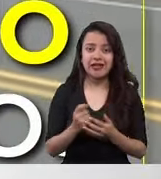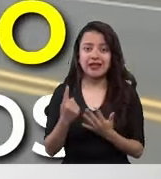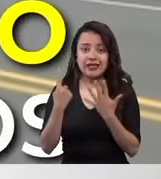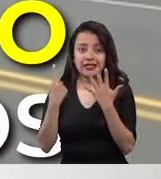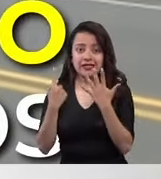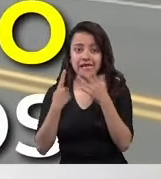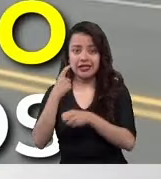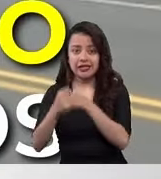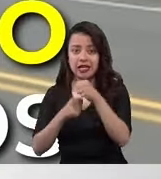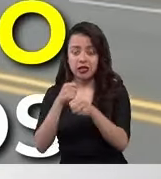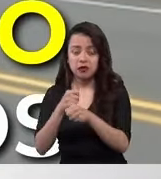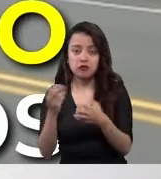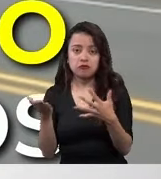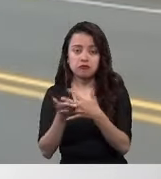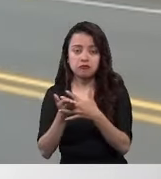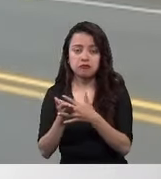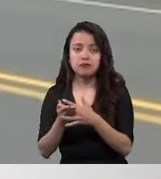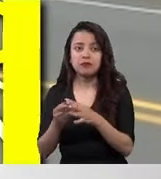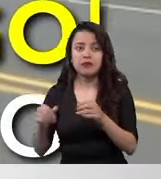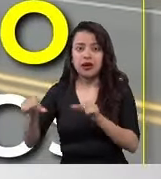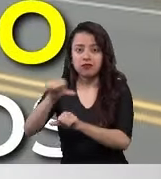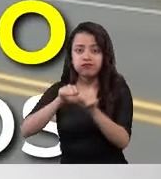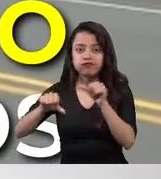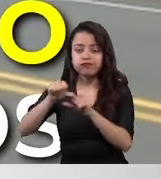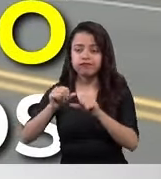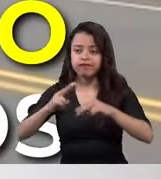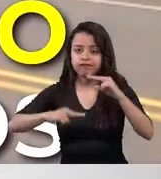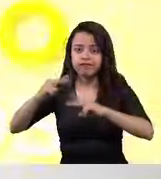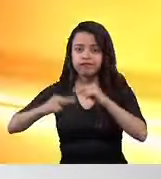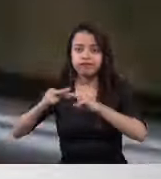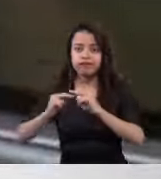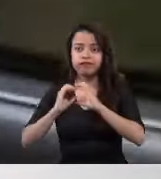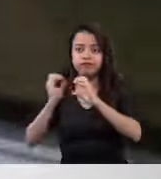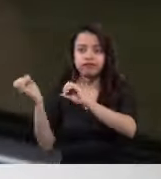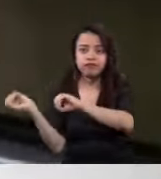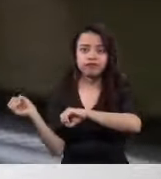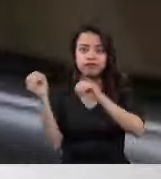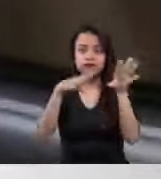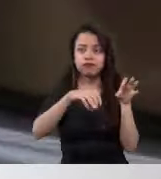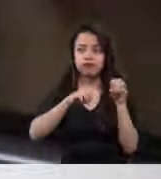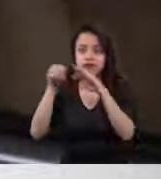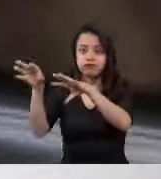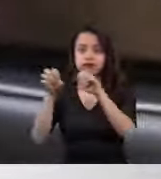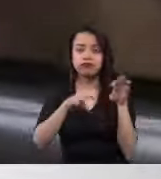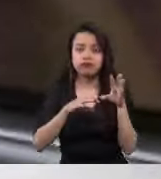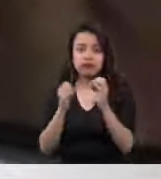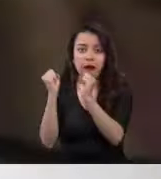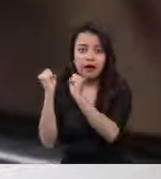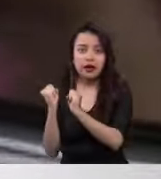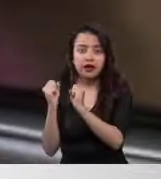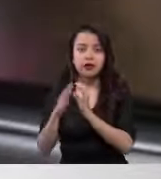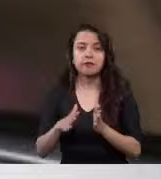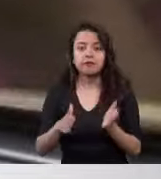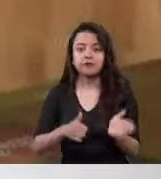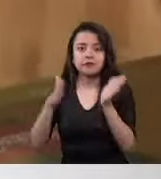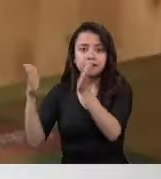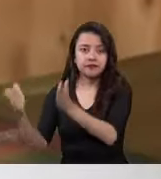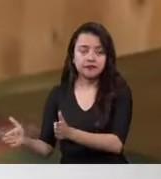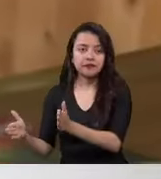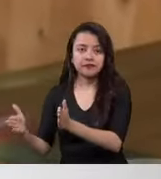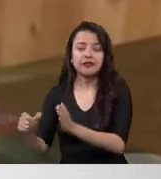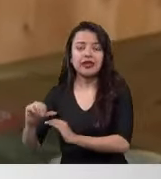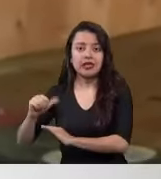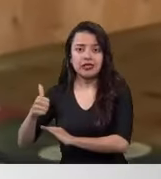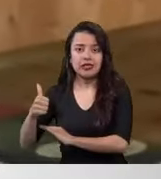la transferencia de carga y 10 para la vía férrea. Pero antes de despedirme de estas maravillosas vías, no